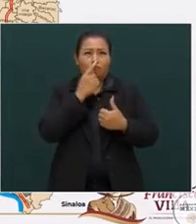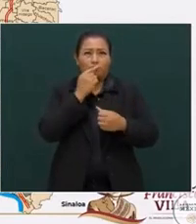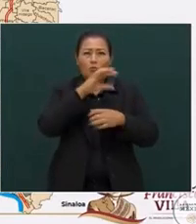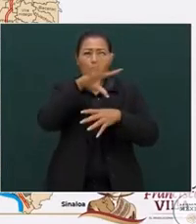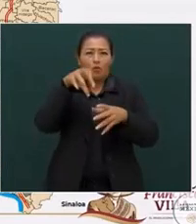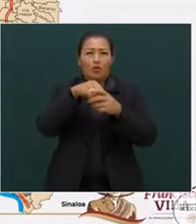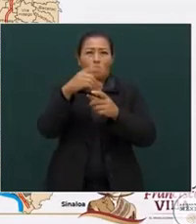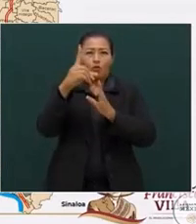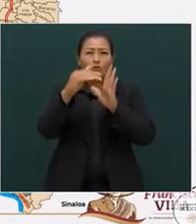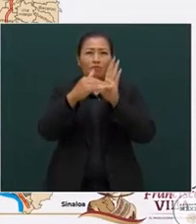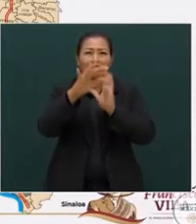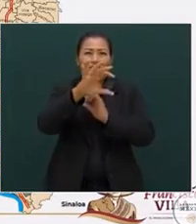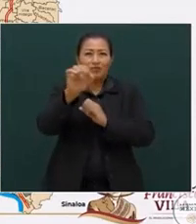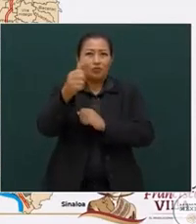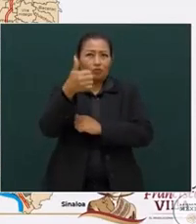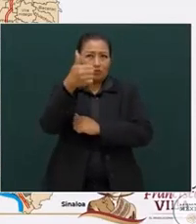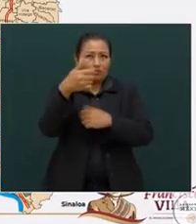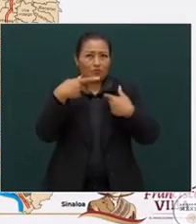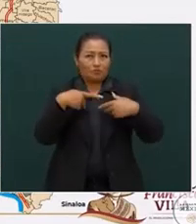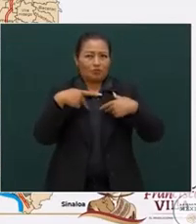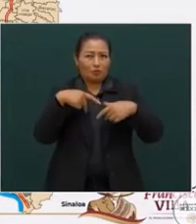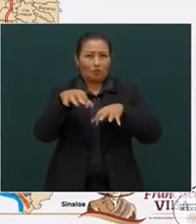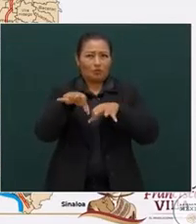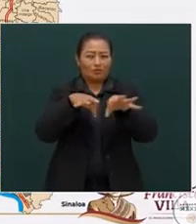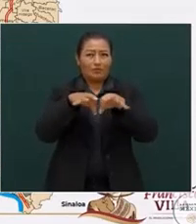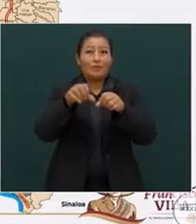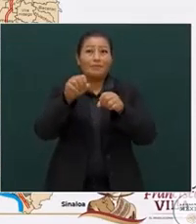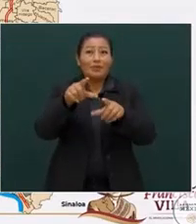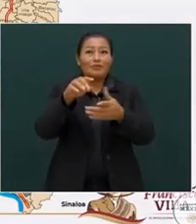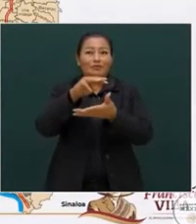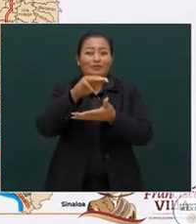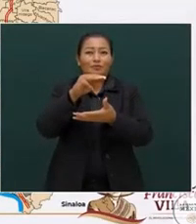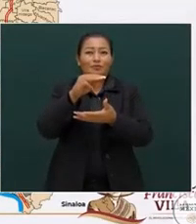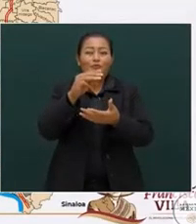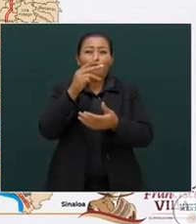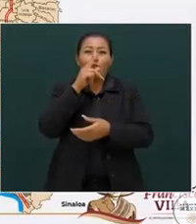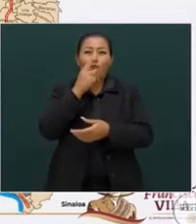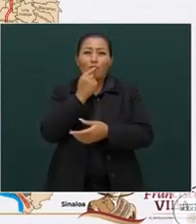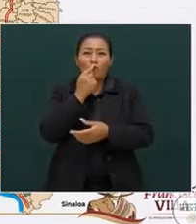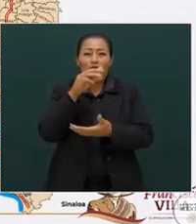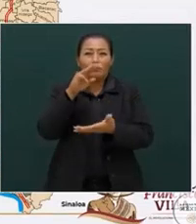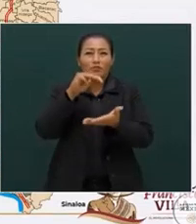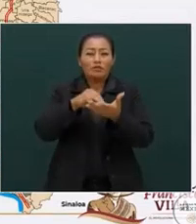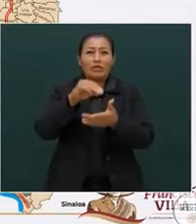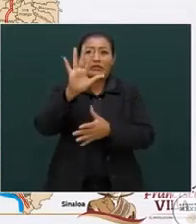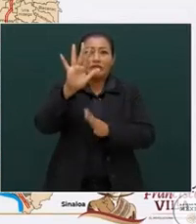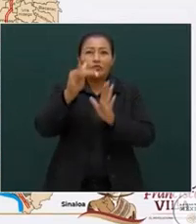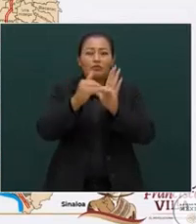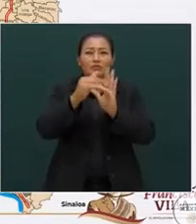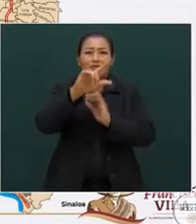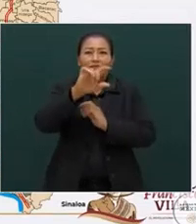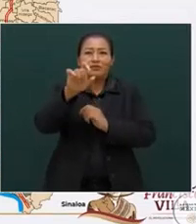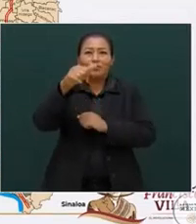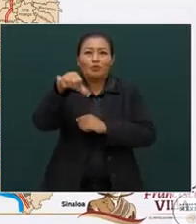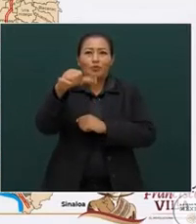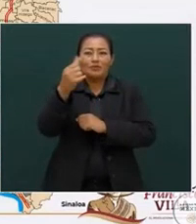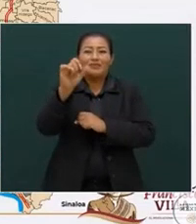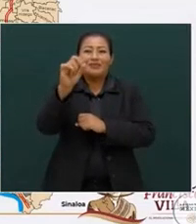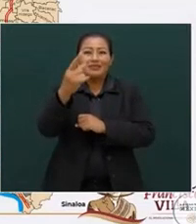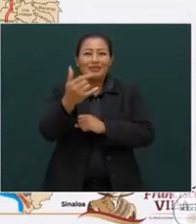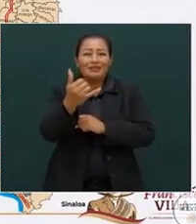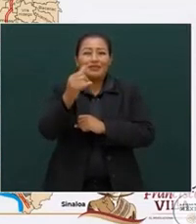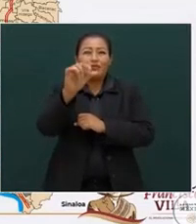total de 1.506. Las policías municipales tienen un total de 5.111 elementos y 4